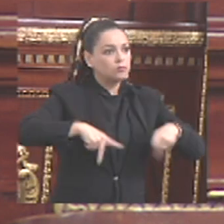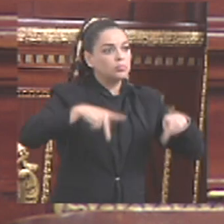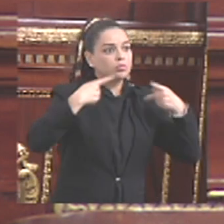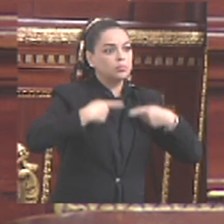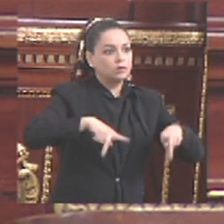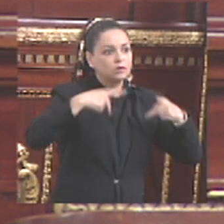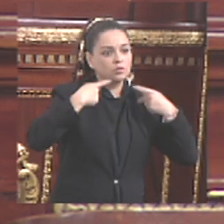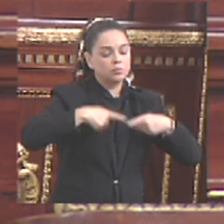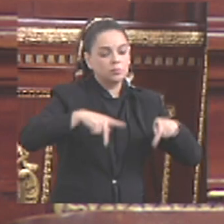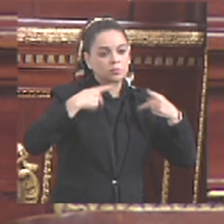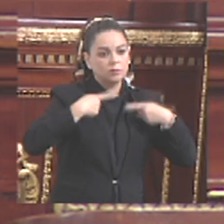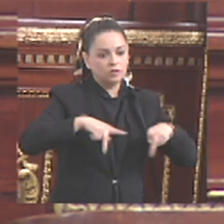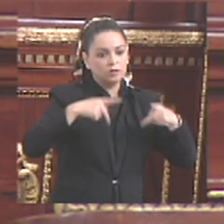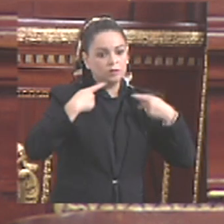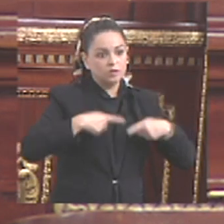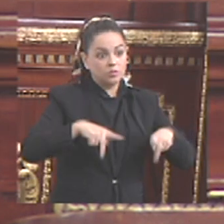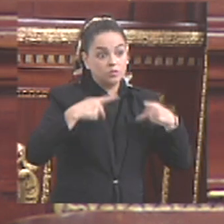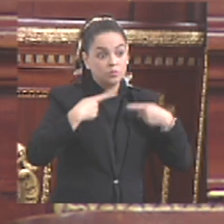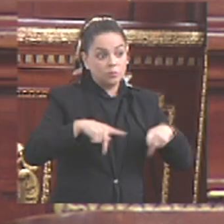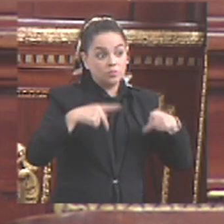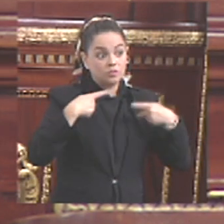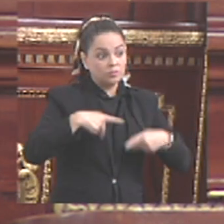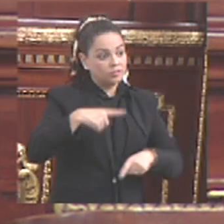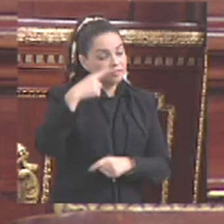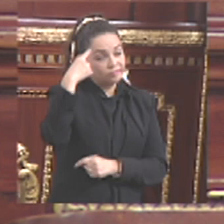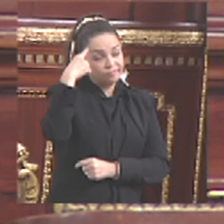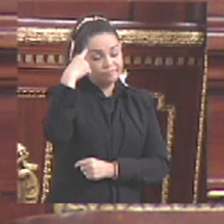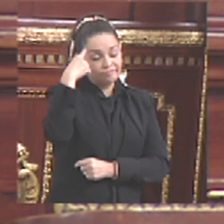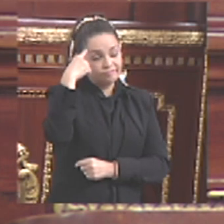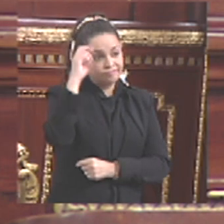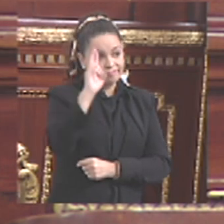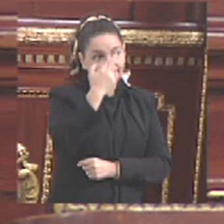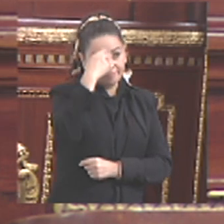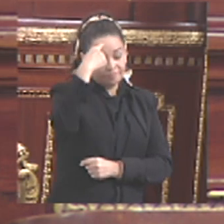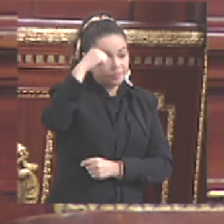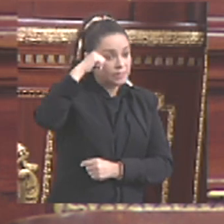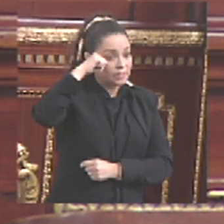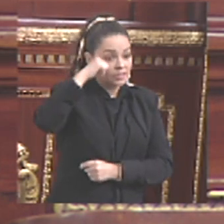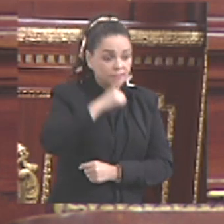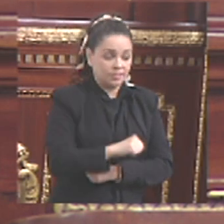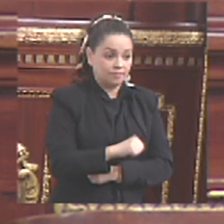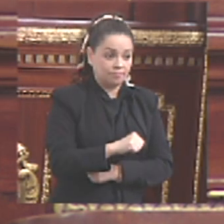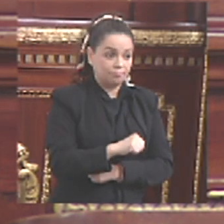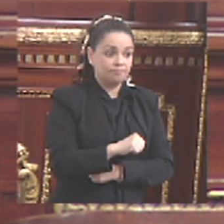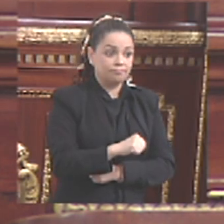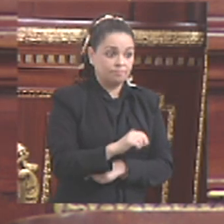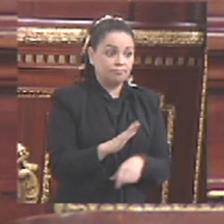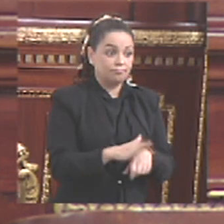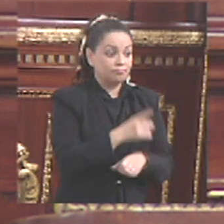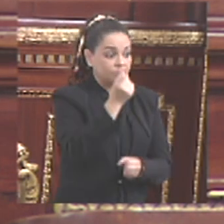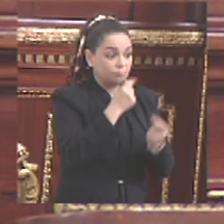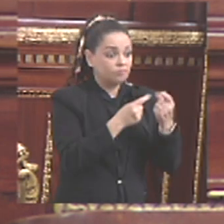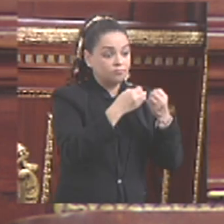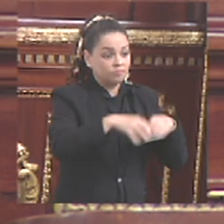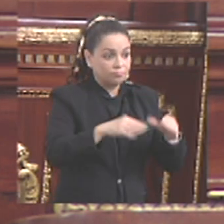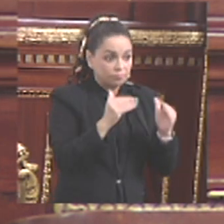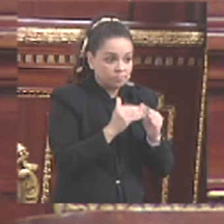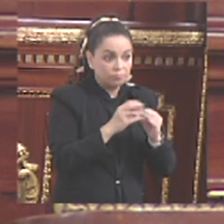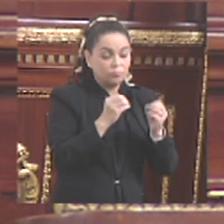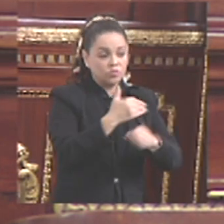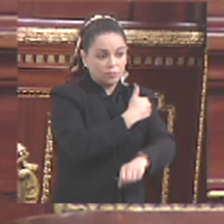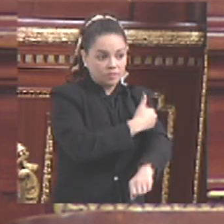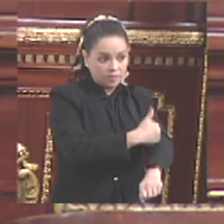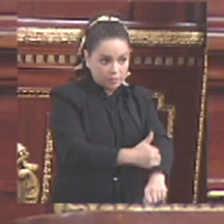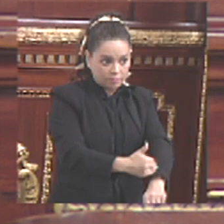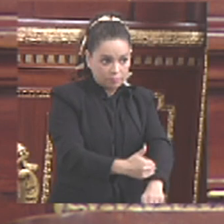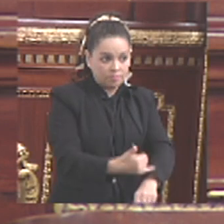brindaron valiosas lecciones en materia de prevención y demostraron la extraordinaria capacidad de respuesta de